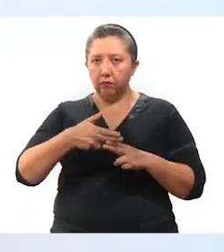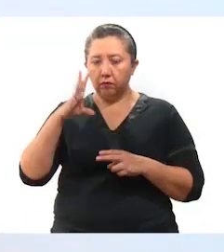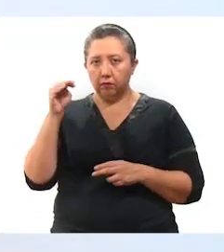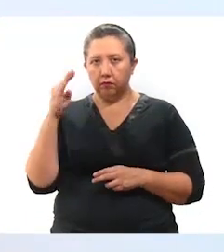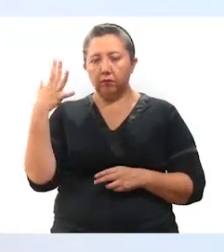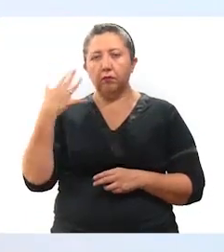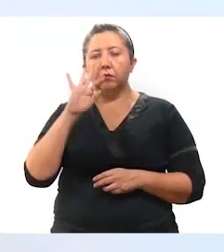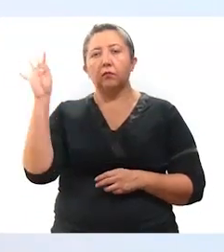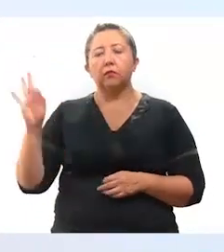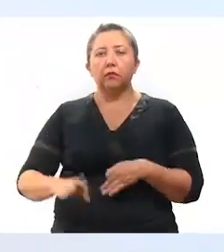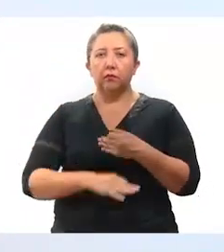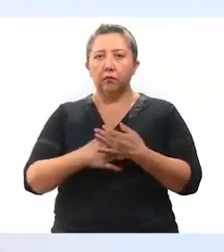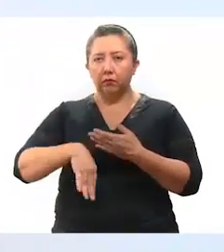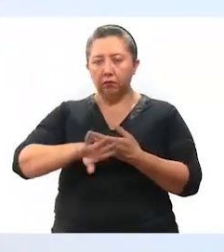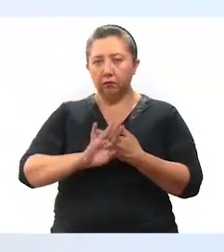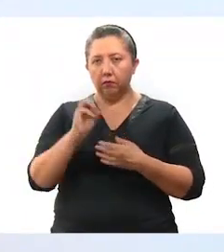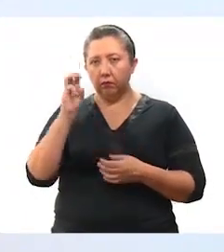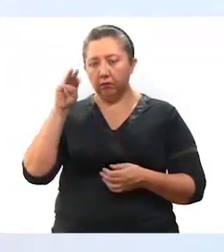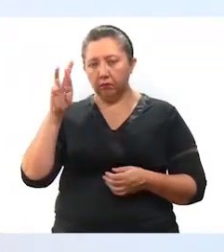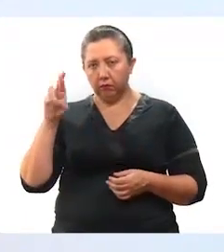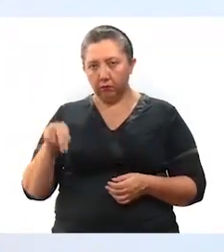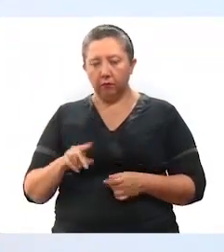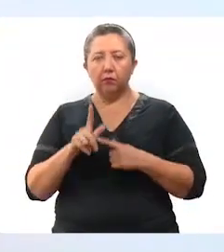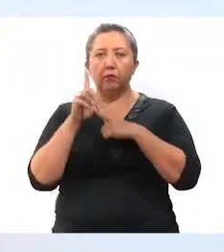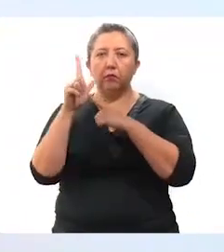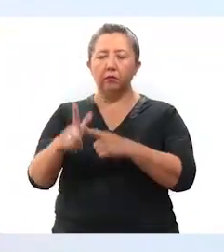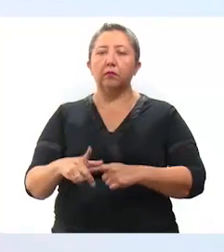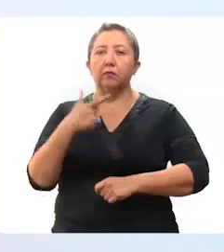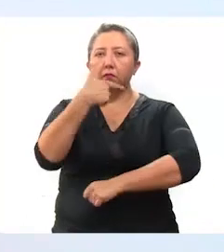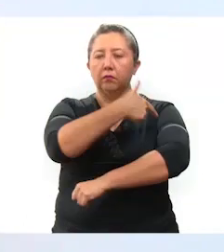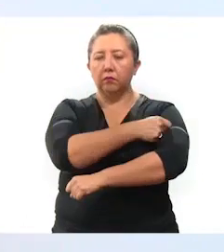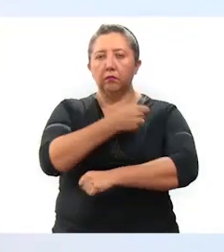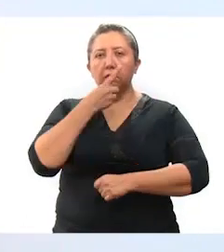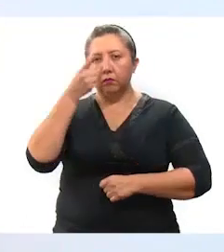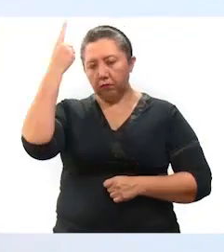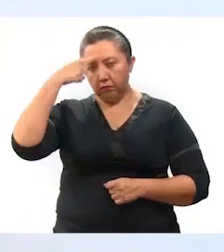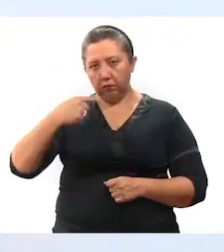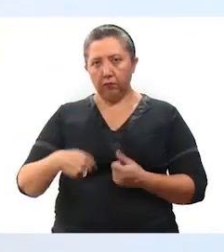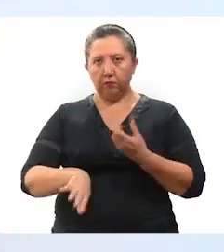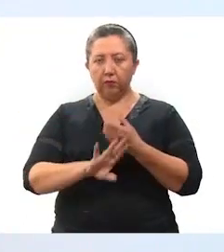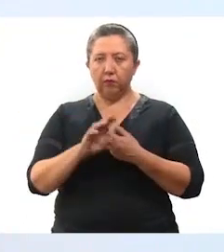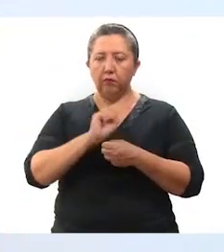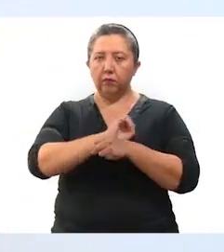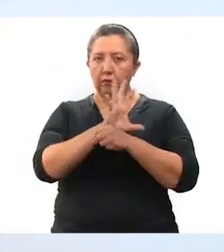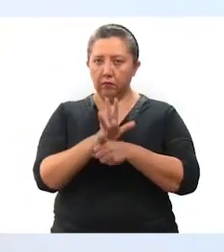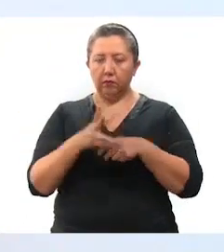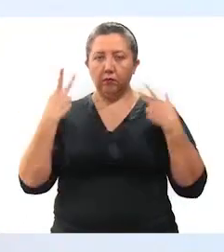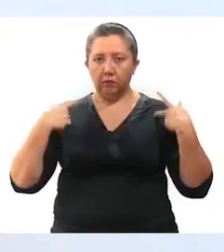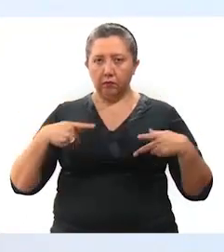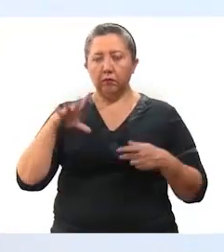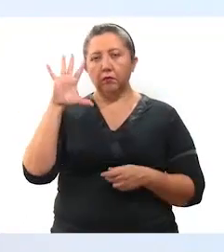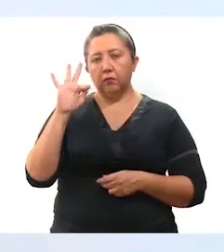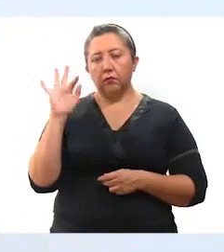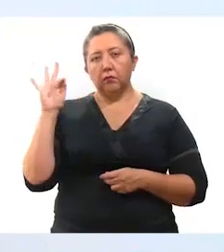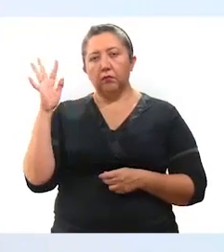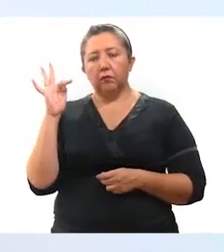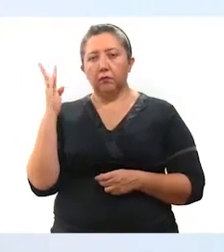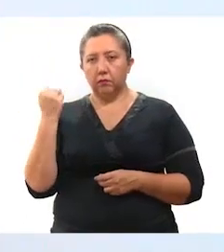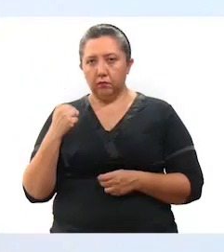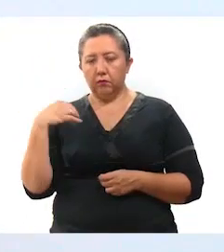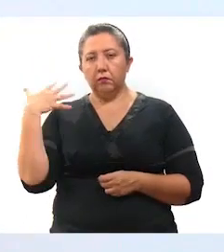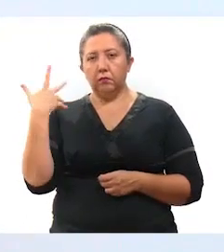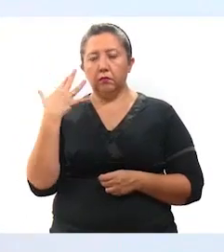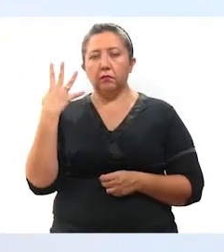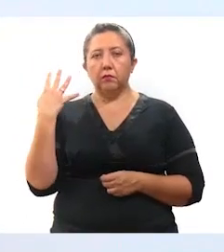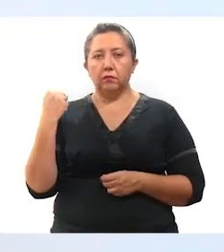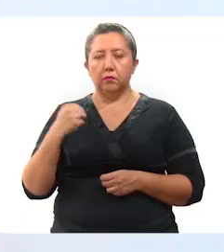del 95% contra Omicron. Continúa la aplicación de dosis de refuerzo contra el coronavirus a población de 40 a 49